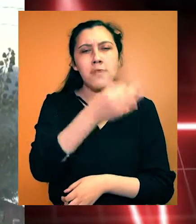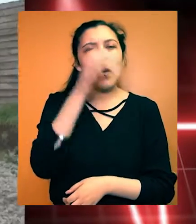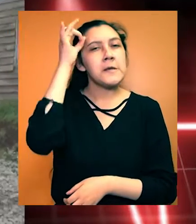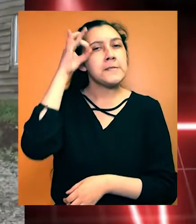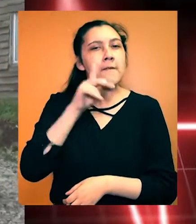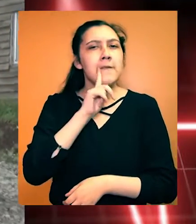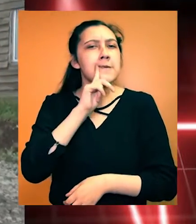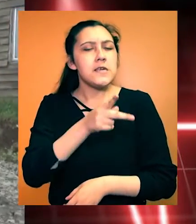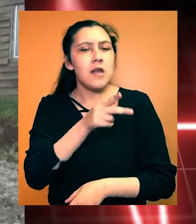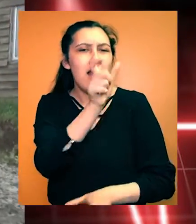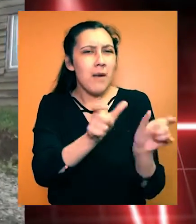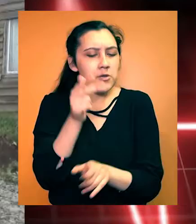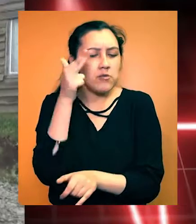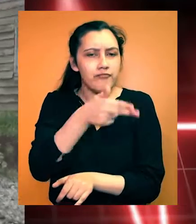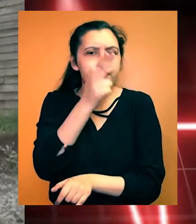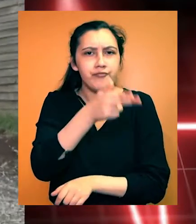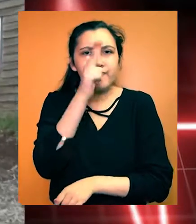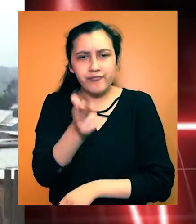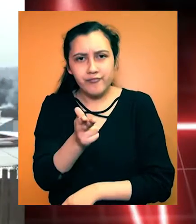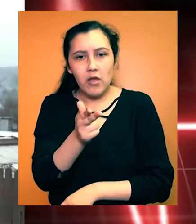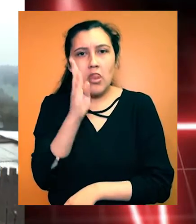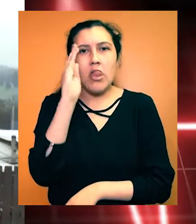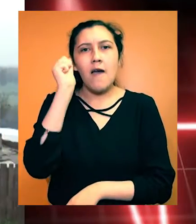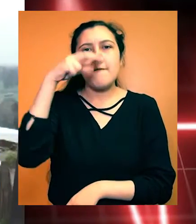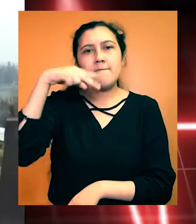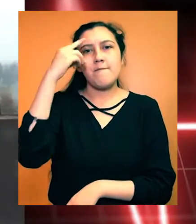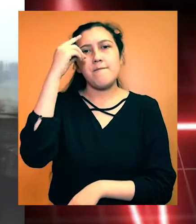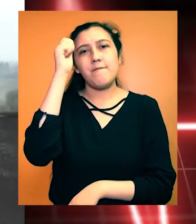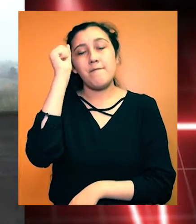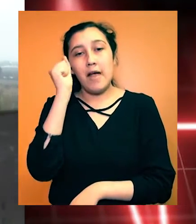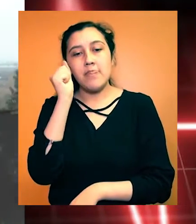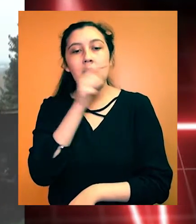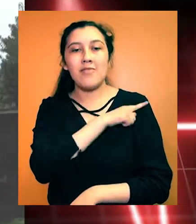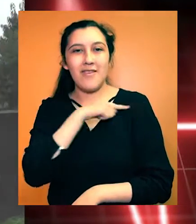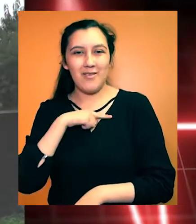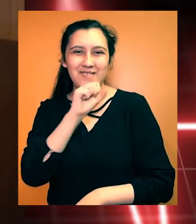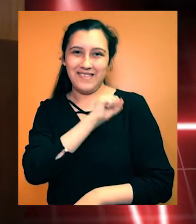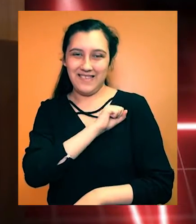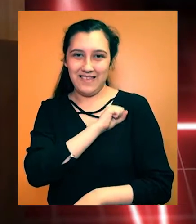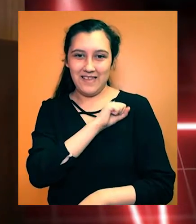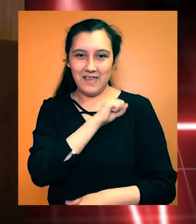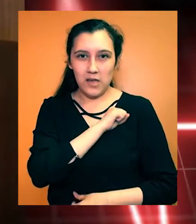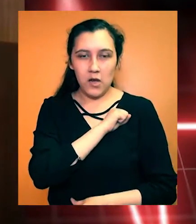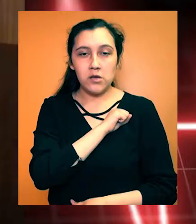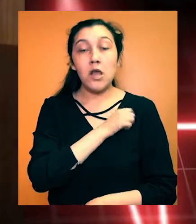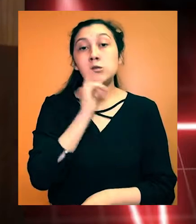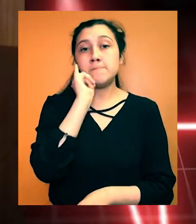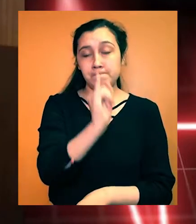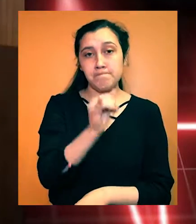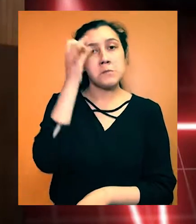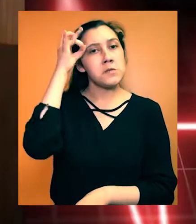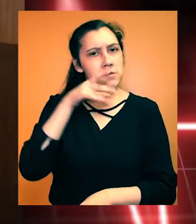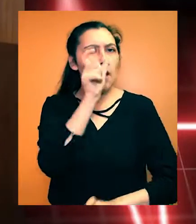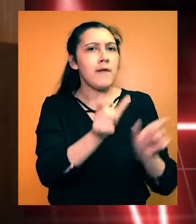tiene identificado a quien efectuó los disparos, el cual pertenecería a la banda denominada Los Santiaguinos. Exactamente, se tiene identificada